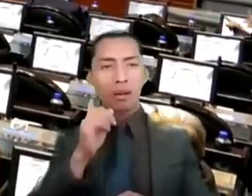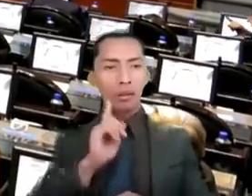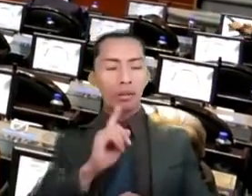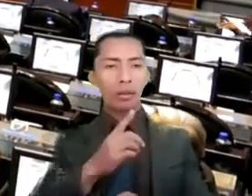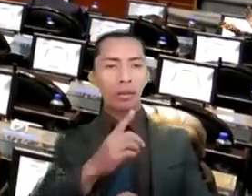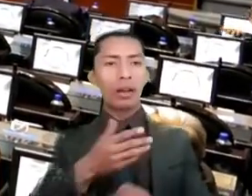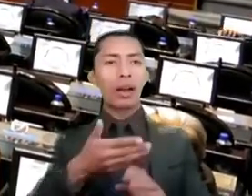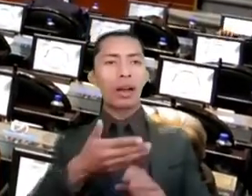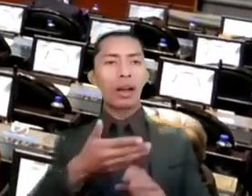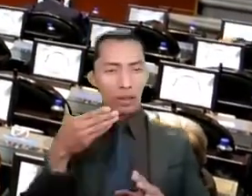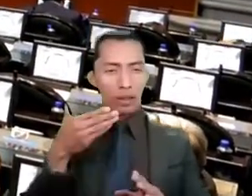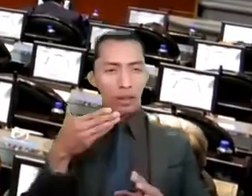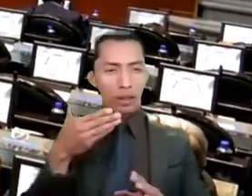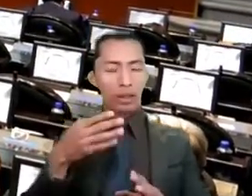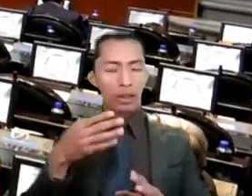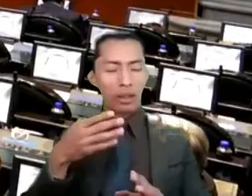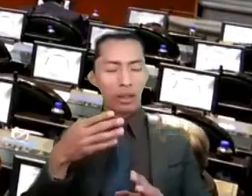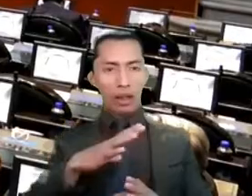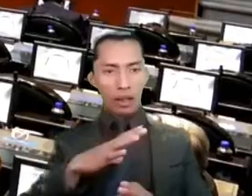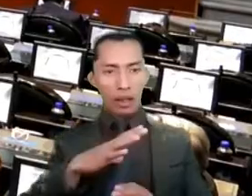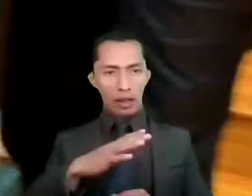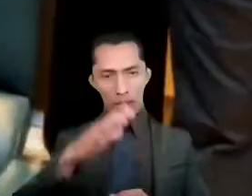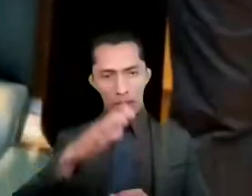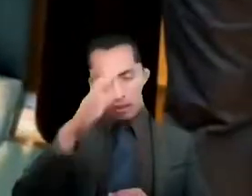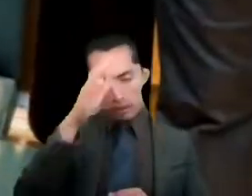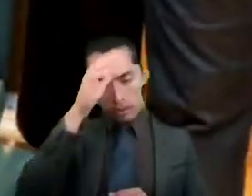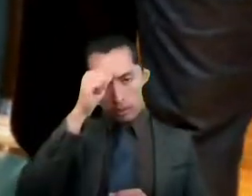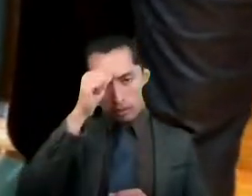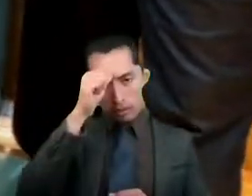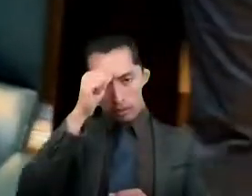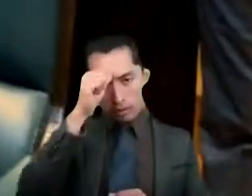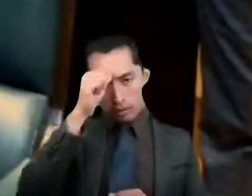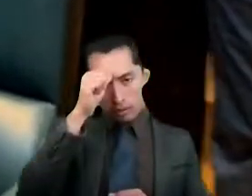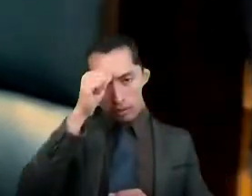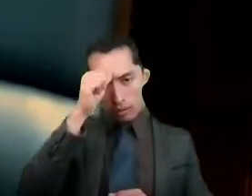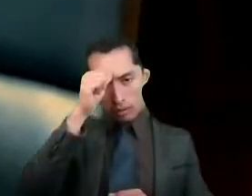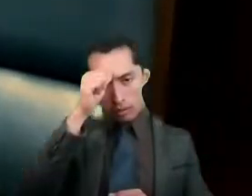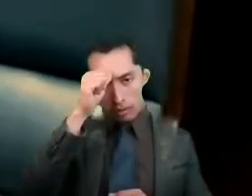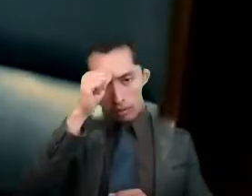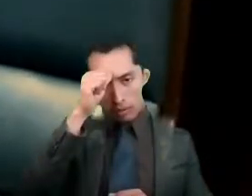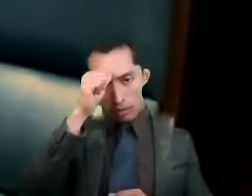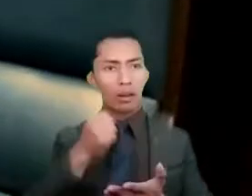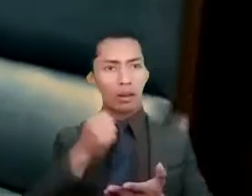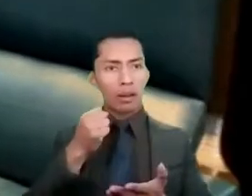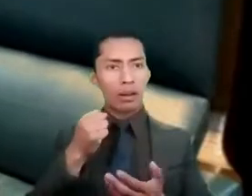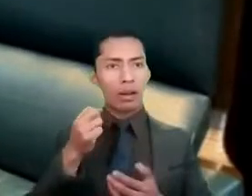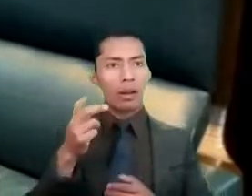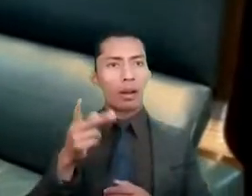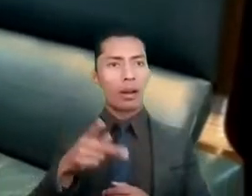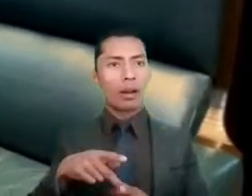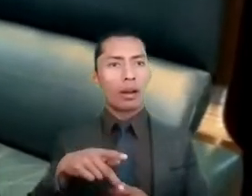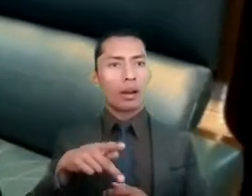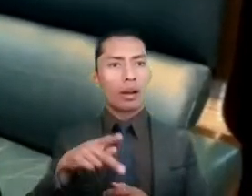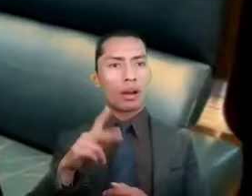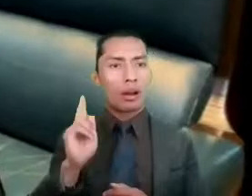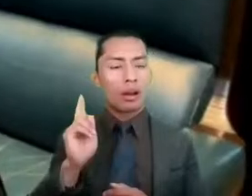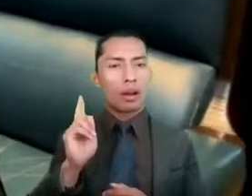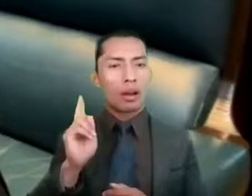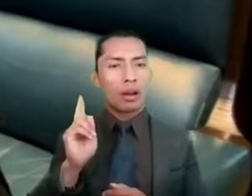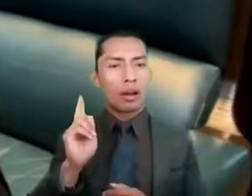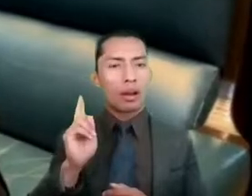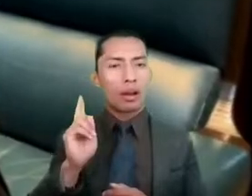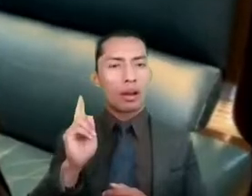presenta y lo ha aprobado el Pleno. Sin embargo, como bien lo dice el presidente, es una